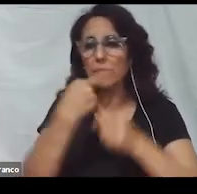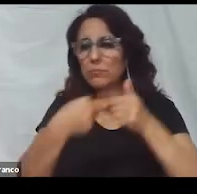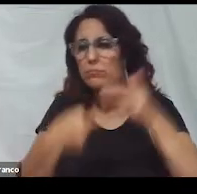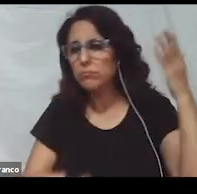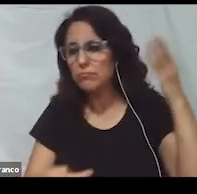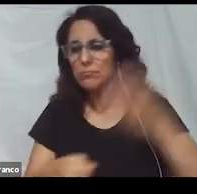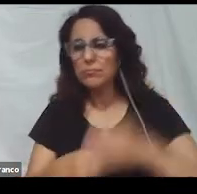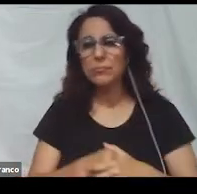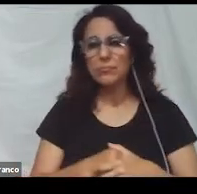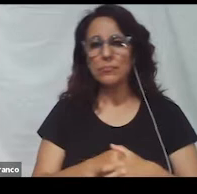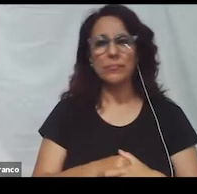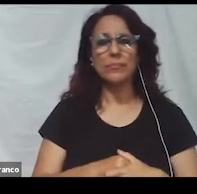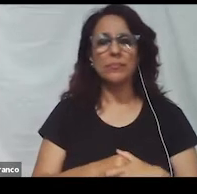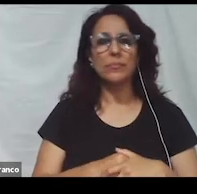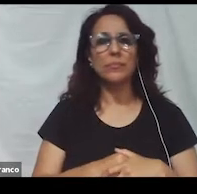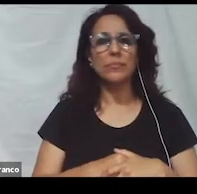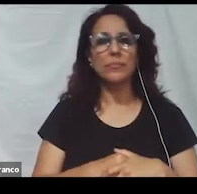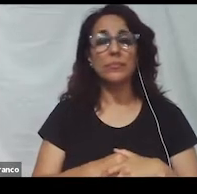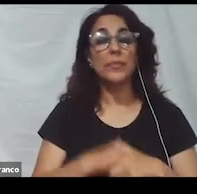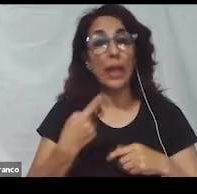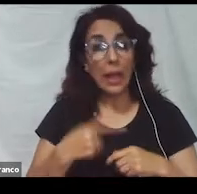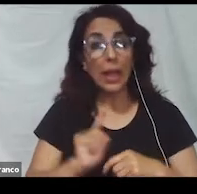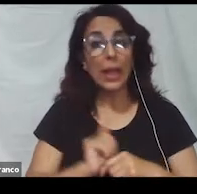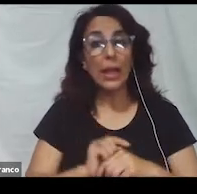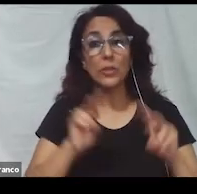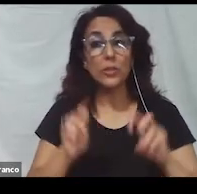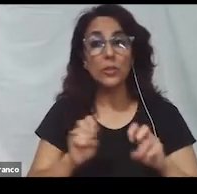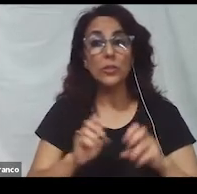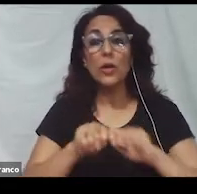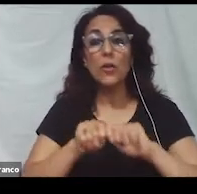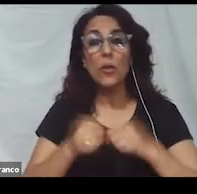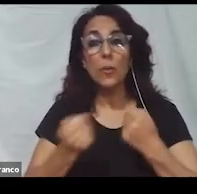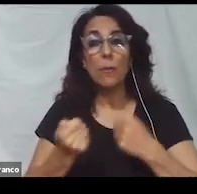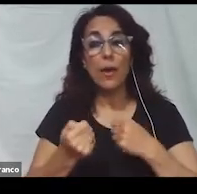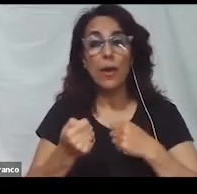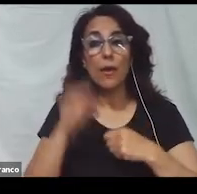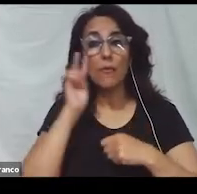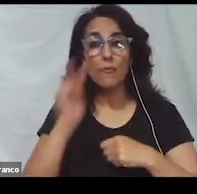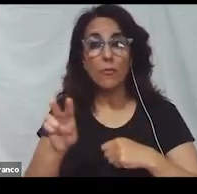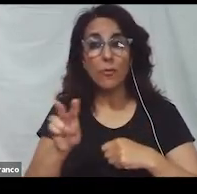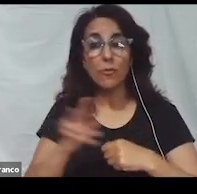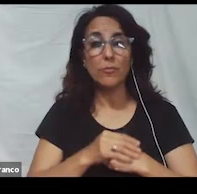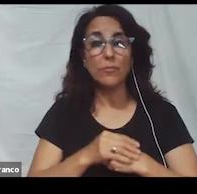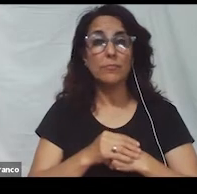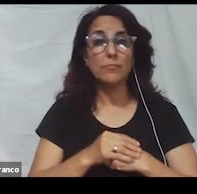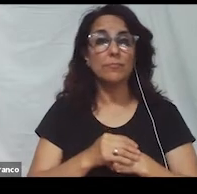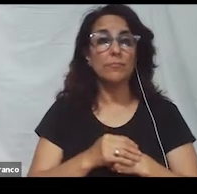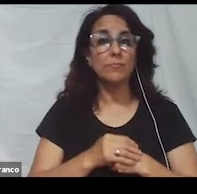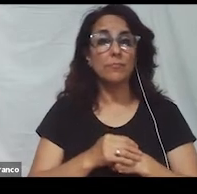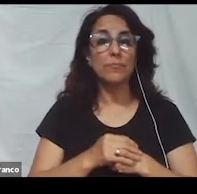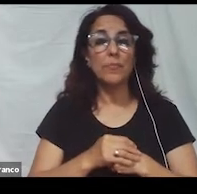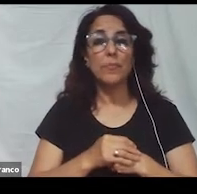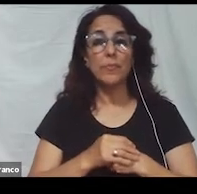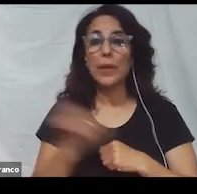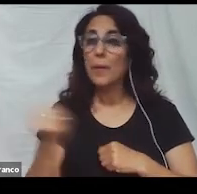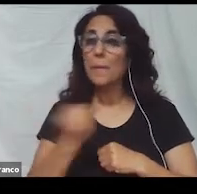aceptar, etc. Entonces, a esto también se le llama atrapar el foco, es decir, en lo que es importante en